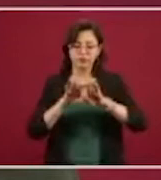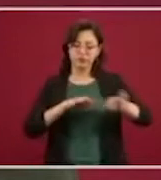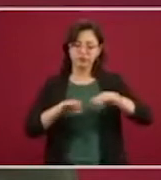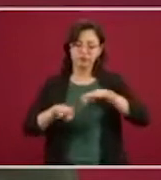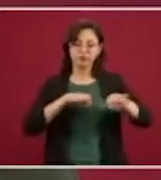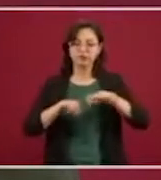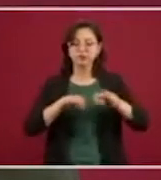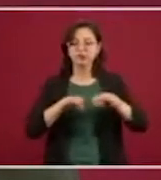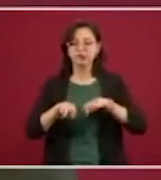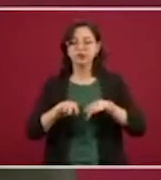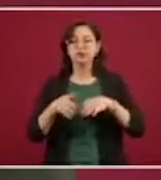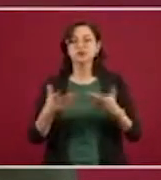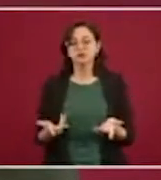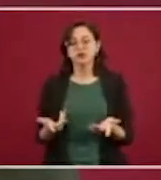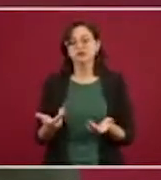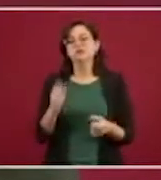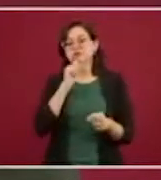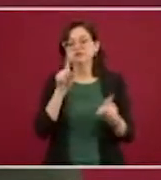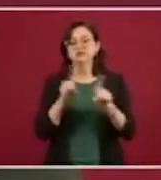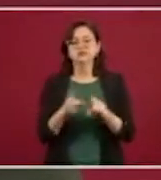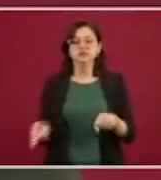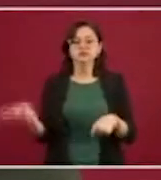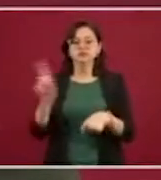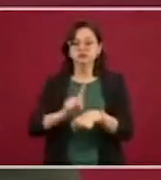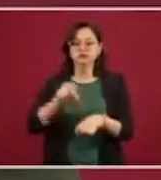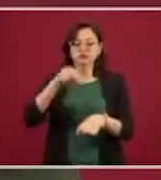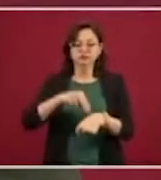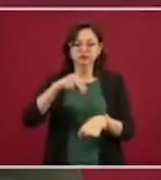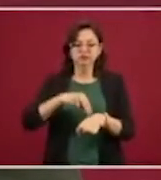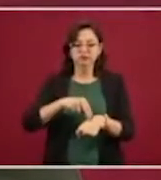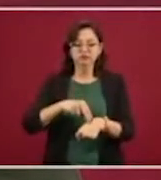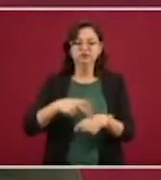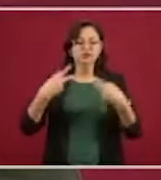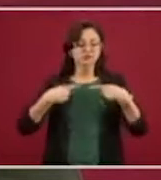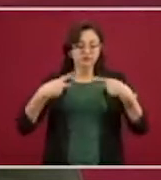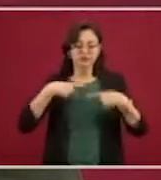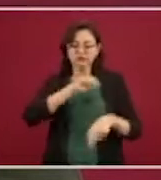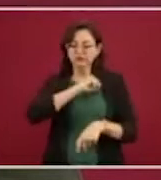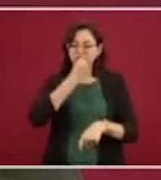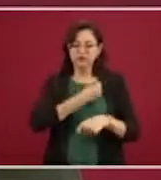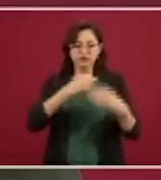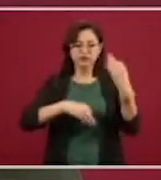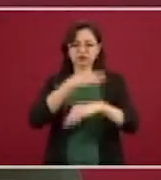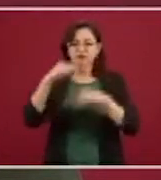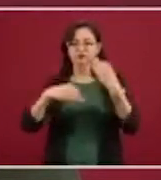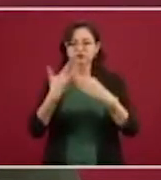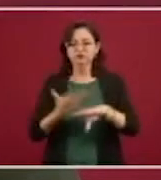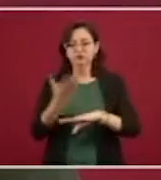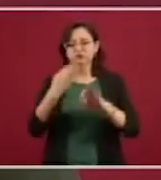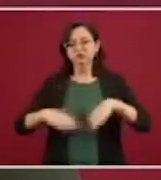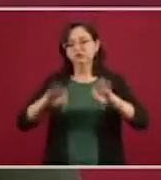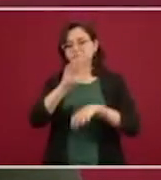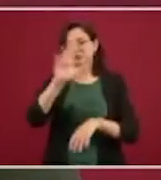y además en el Día del Médico, en el día que básicamente es del personal de salud, pues es importante